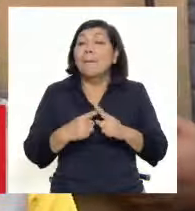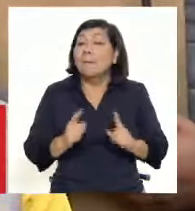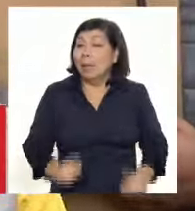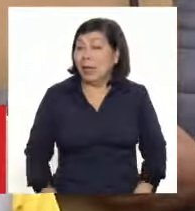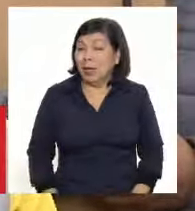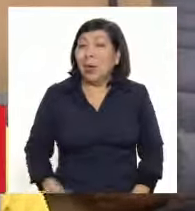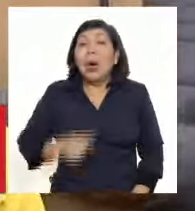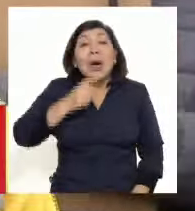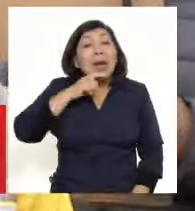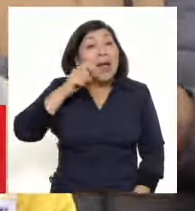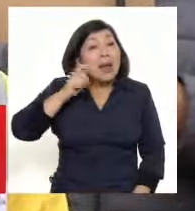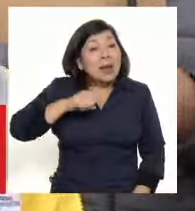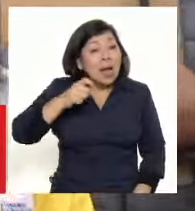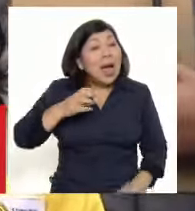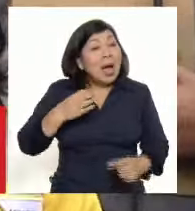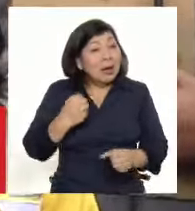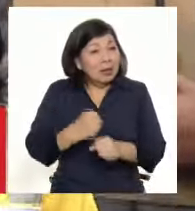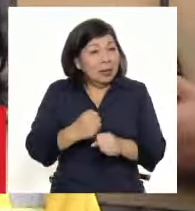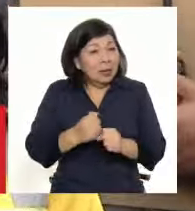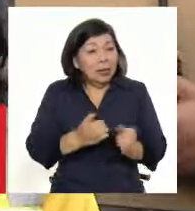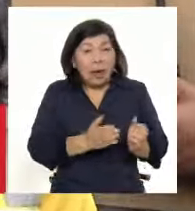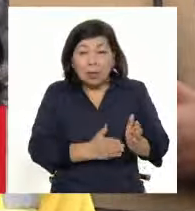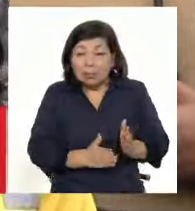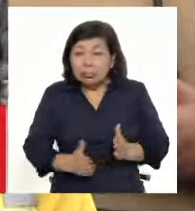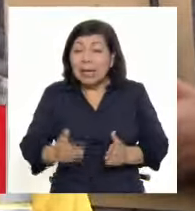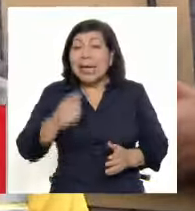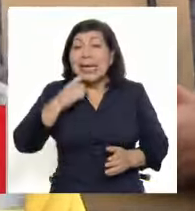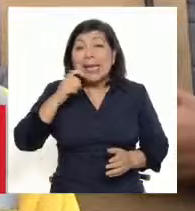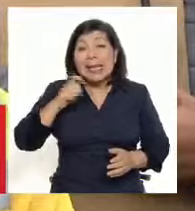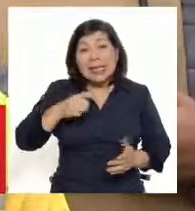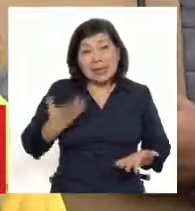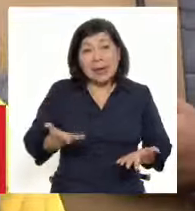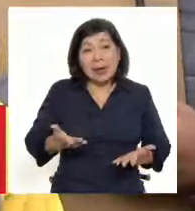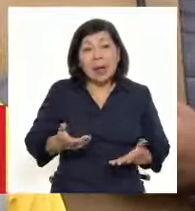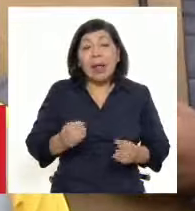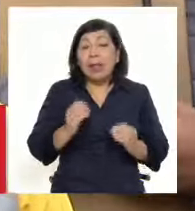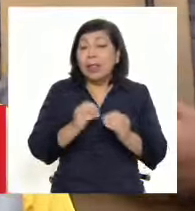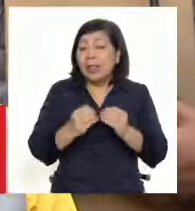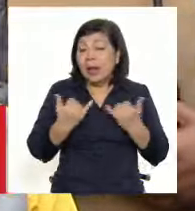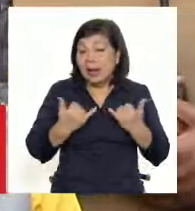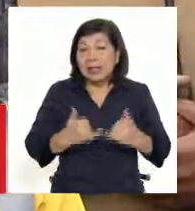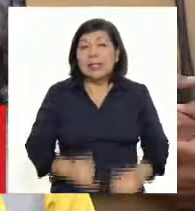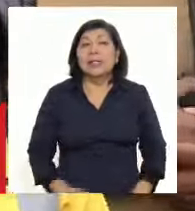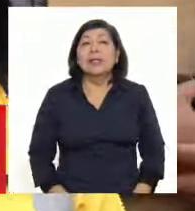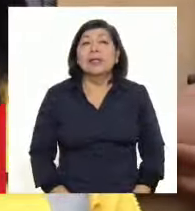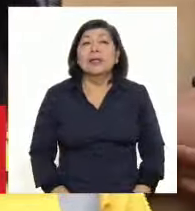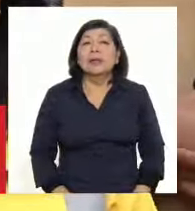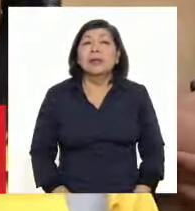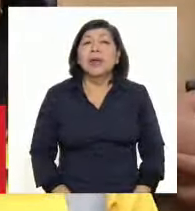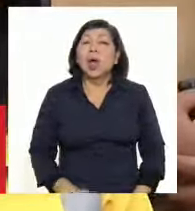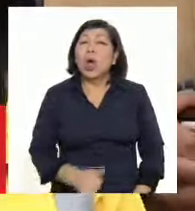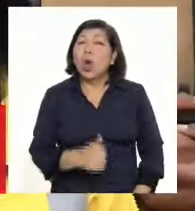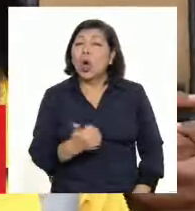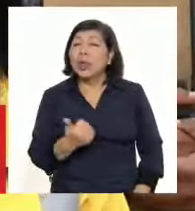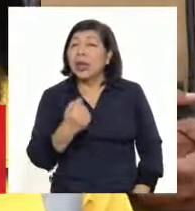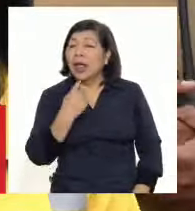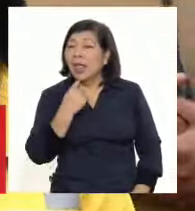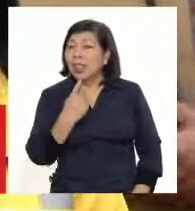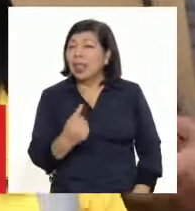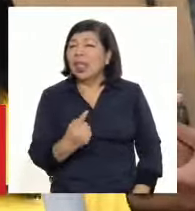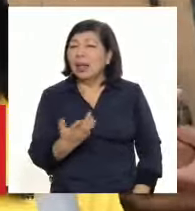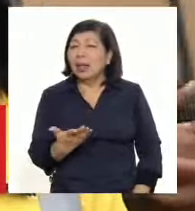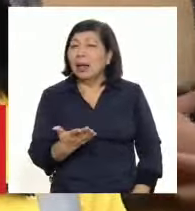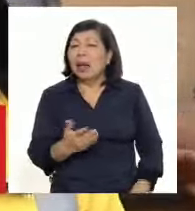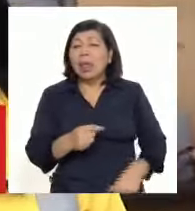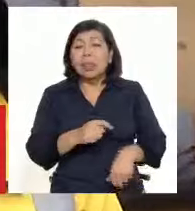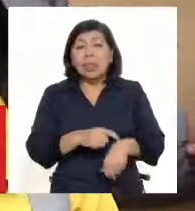embargo, nosotros necesitamos ejecutar el plan de desvíos y necesitamos ejecutar el inicio de obra de esta estación. Ahora, el alcalde, otra de las observaciones que indicaba es respecto